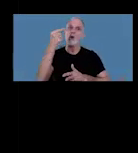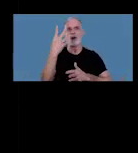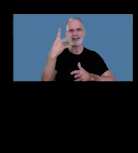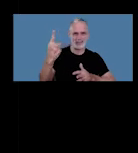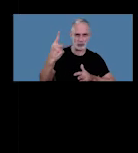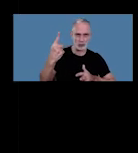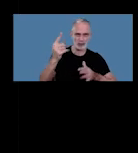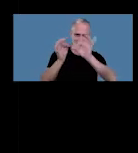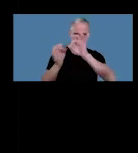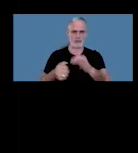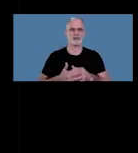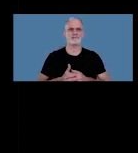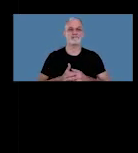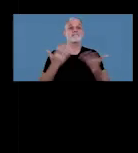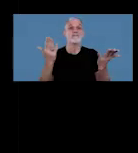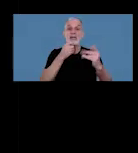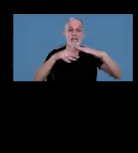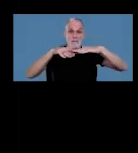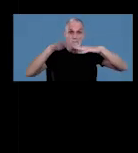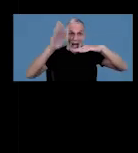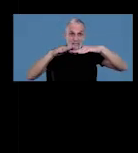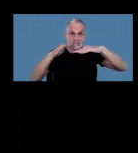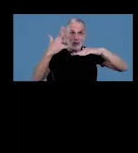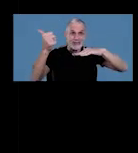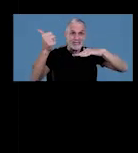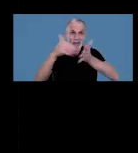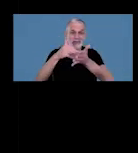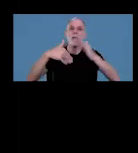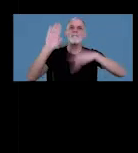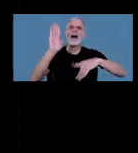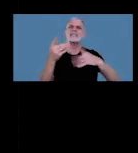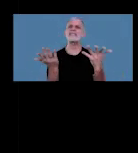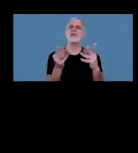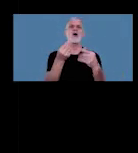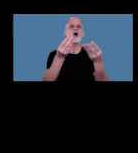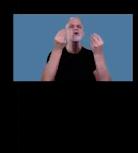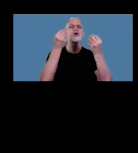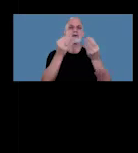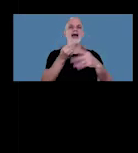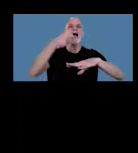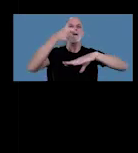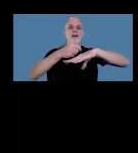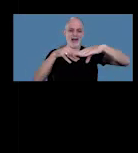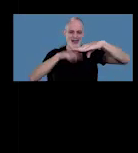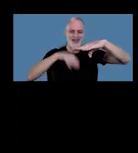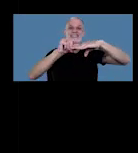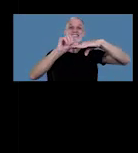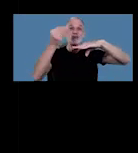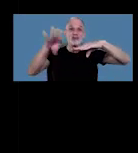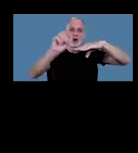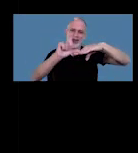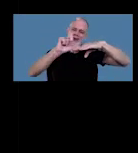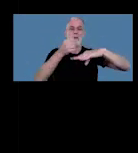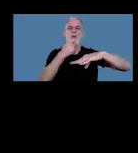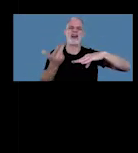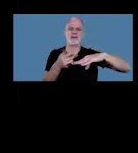56.410.705,41. Si llega a exceder este valor, lo que va a quedar grabado es el monto que exceda. Vamos a suponer